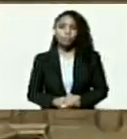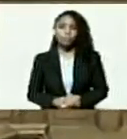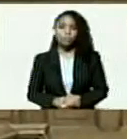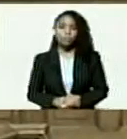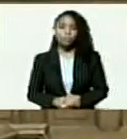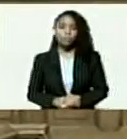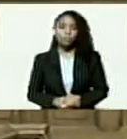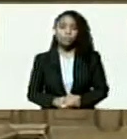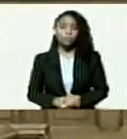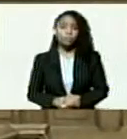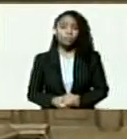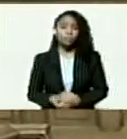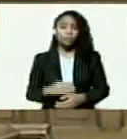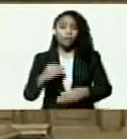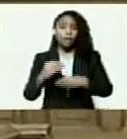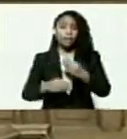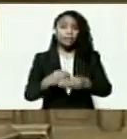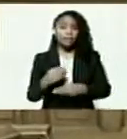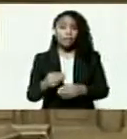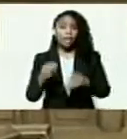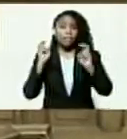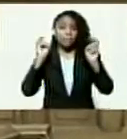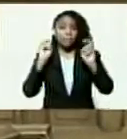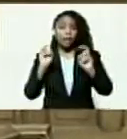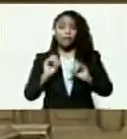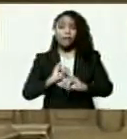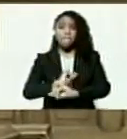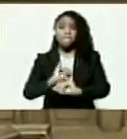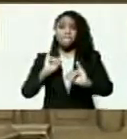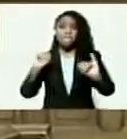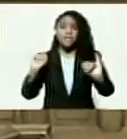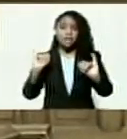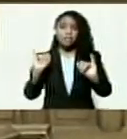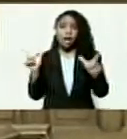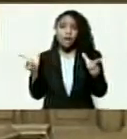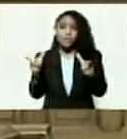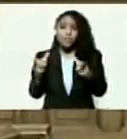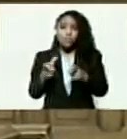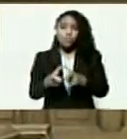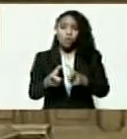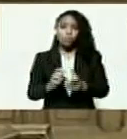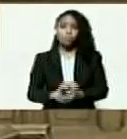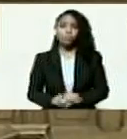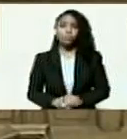Agotada la materia, se levanta la sesión.